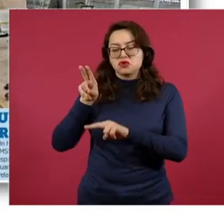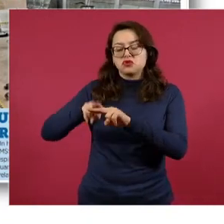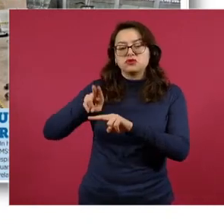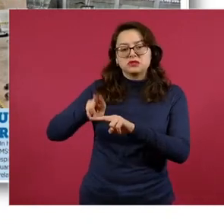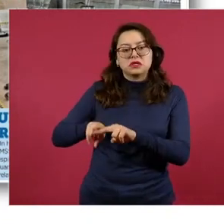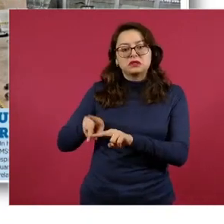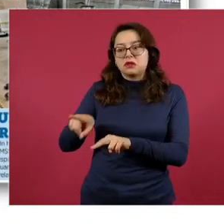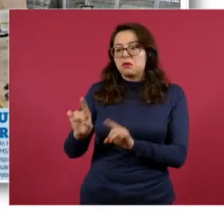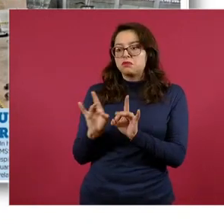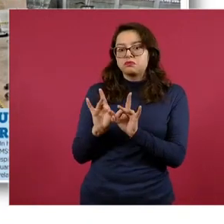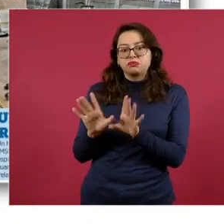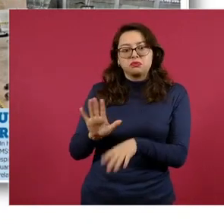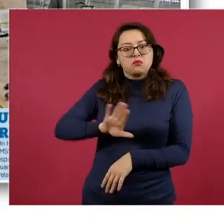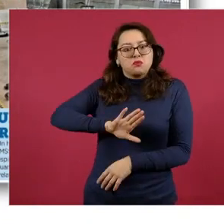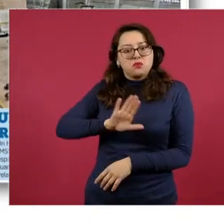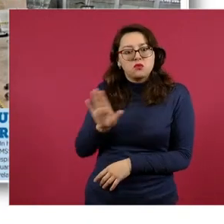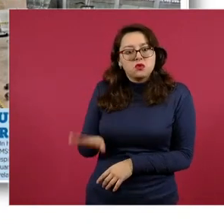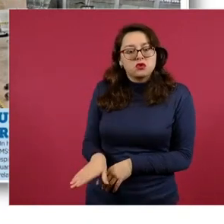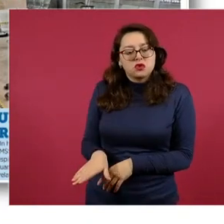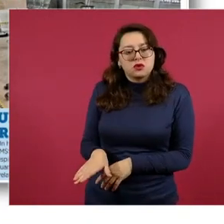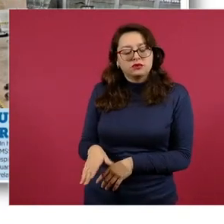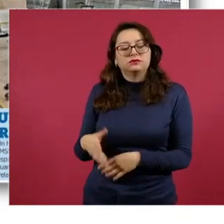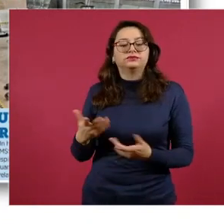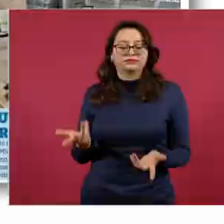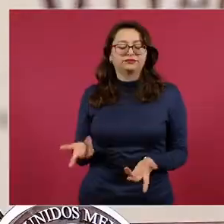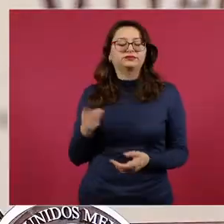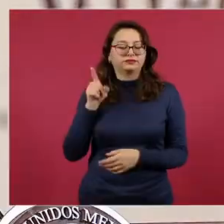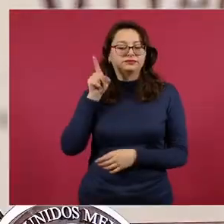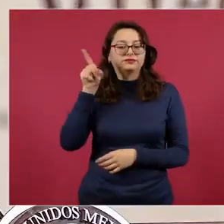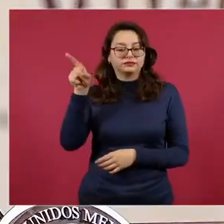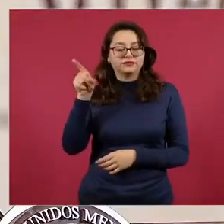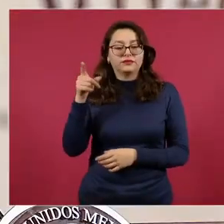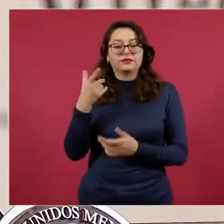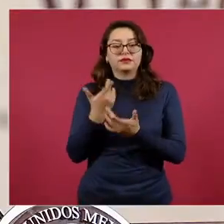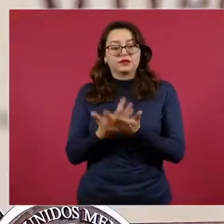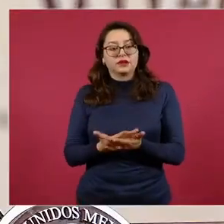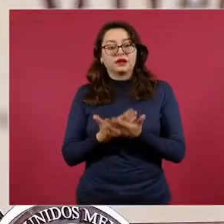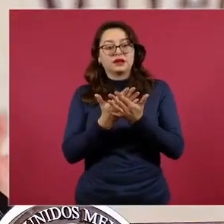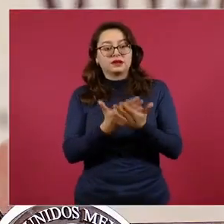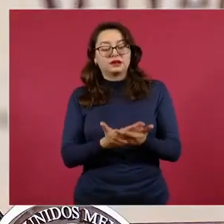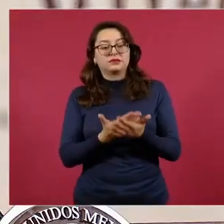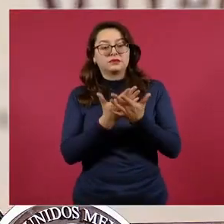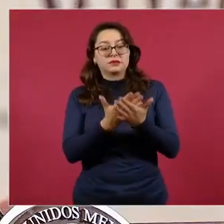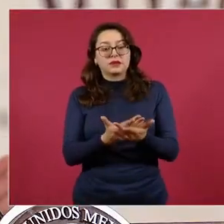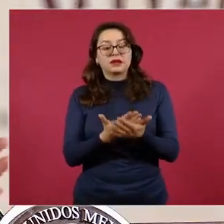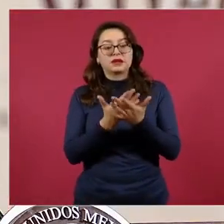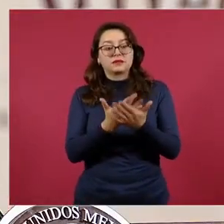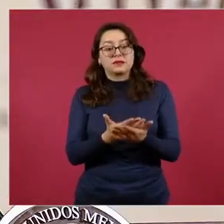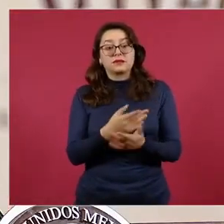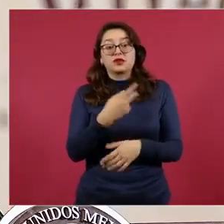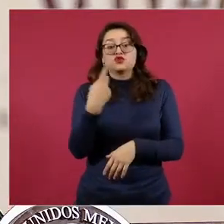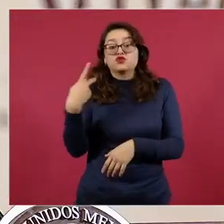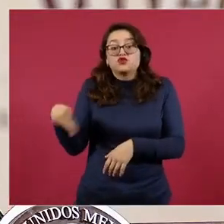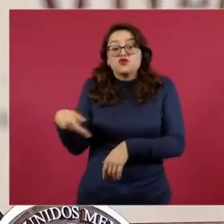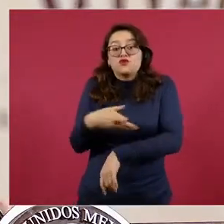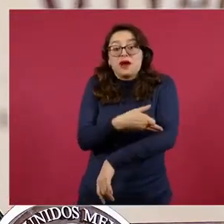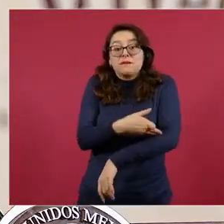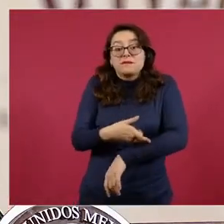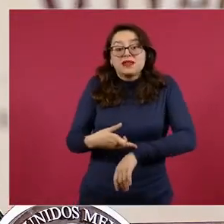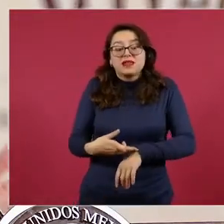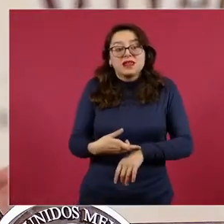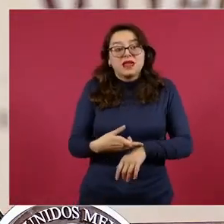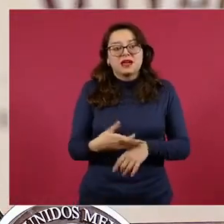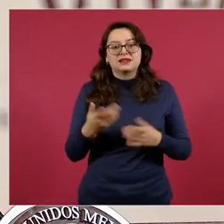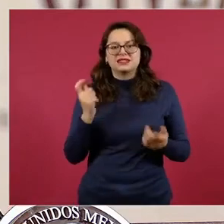de espera de urgencias del IMSS en Villa Álvarez mientras esperaba la salida de su familiar. Es